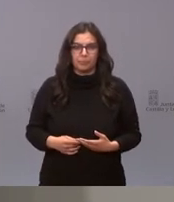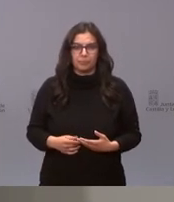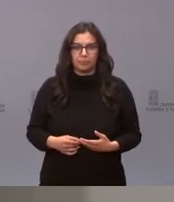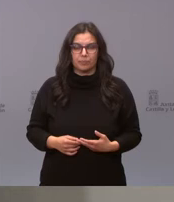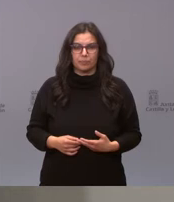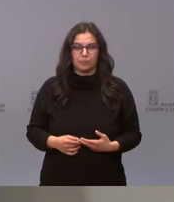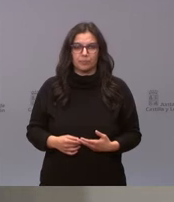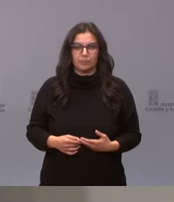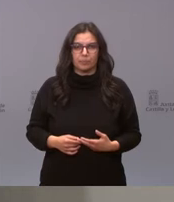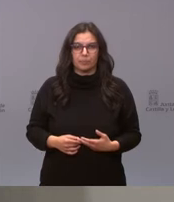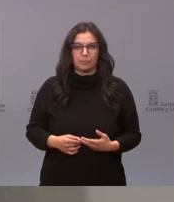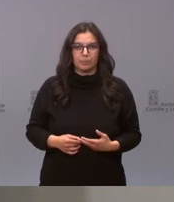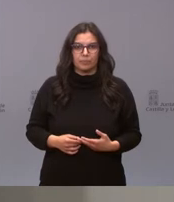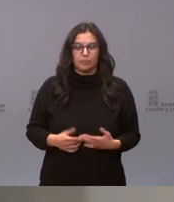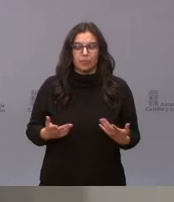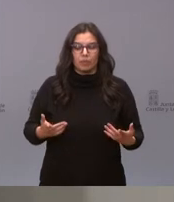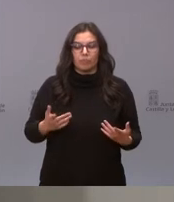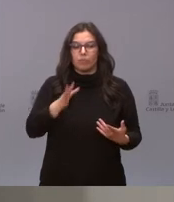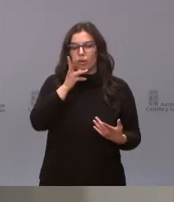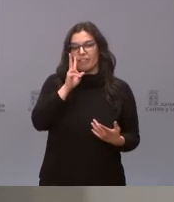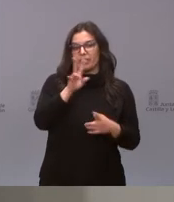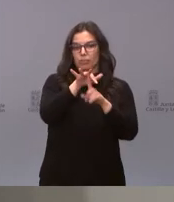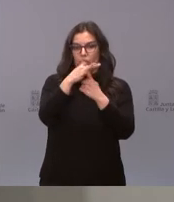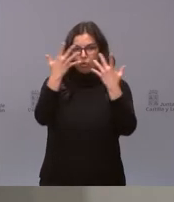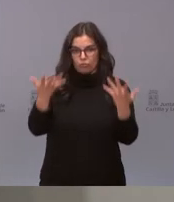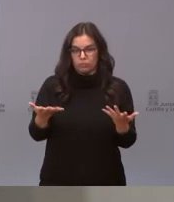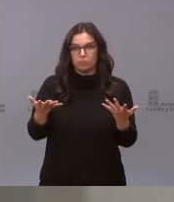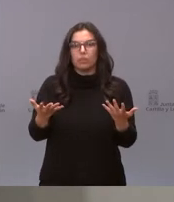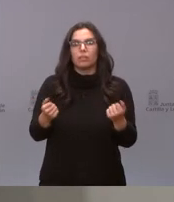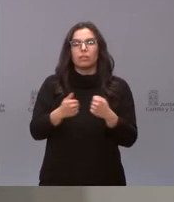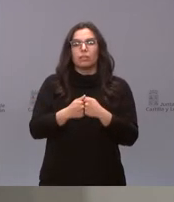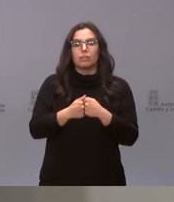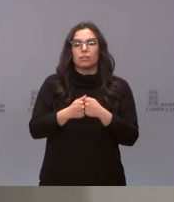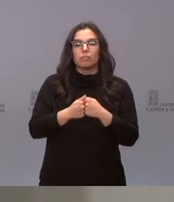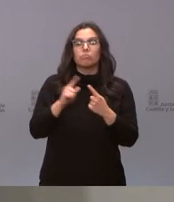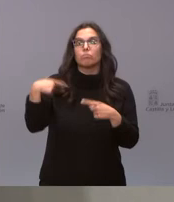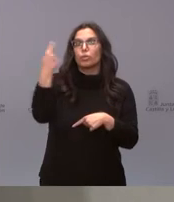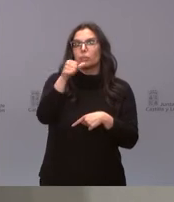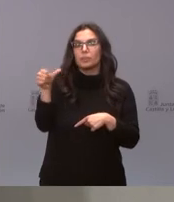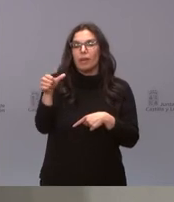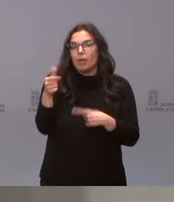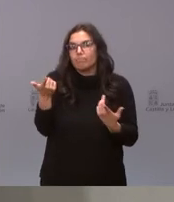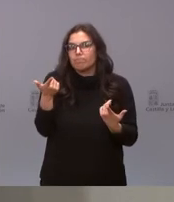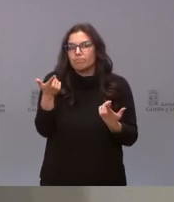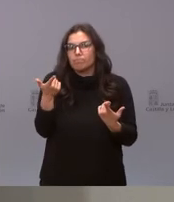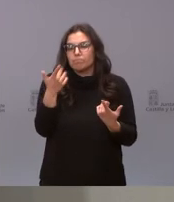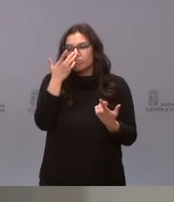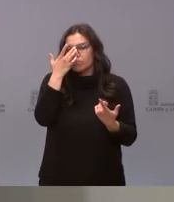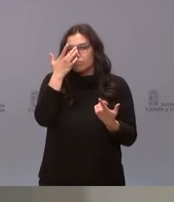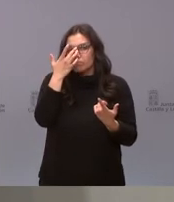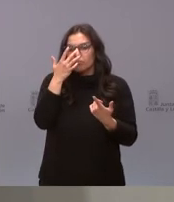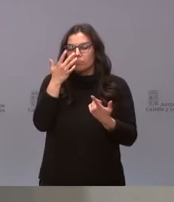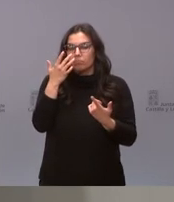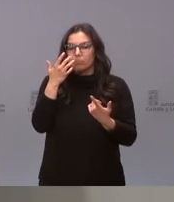con lo que en este momento y encima de la mesa dentro de una semana que puede que decisiones puede adoptar castilla y león